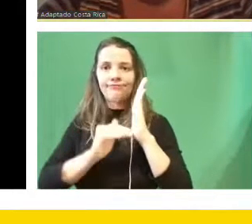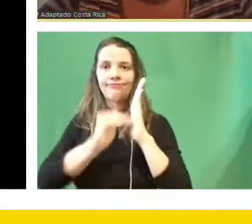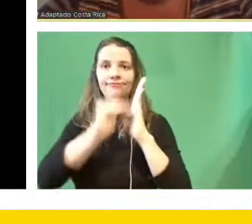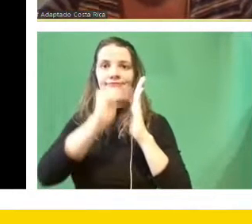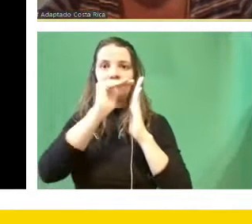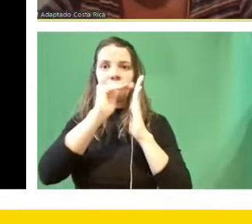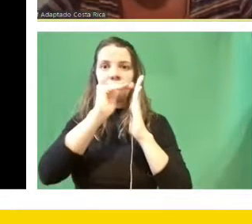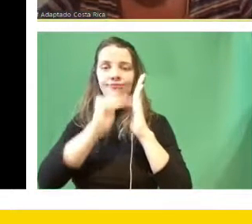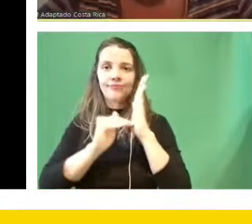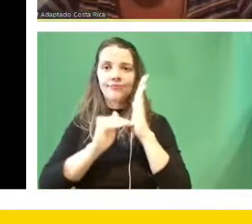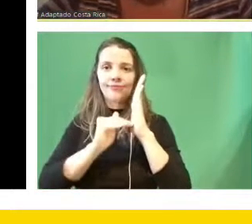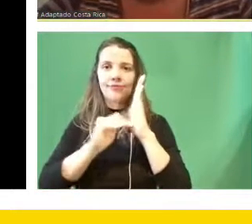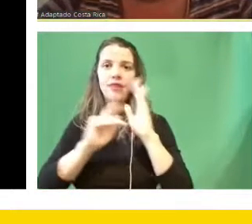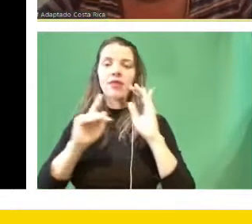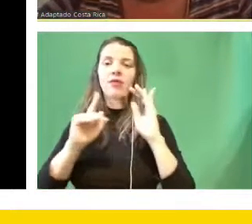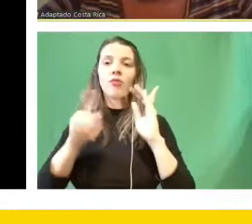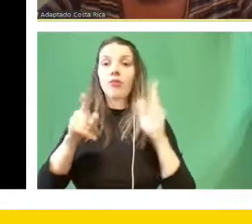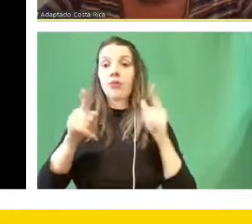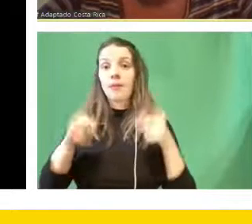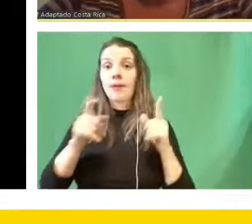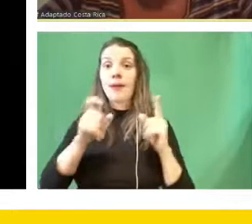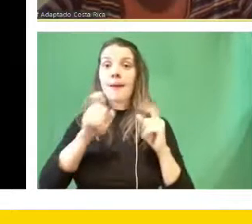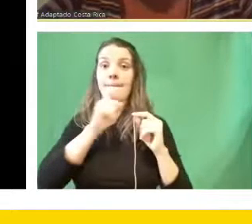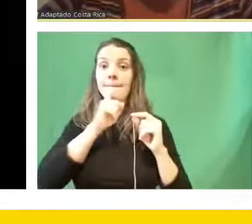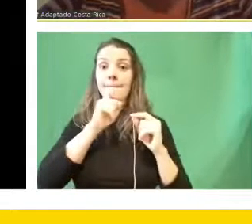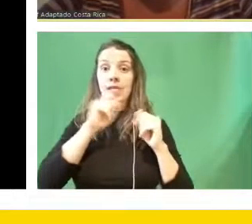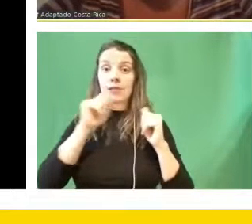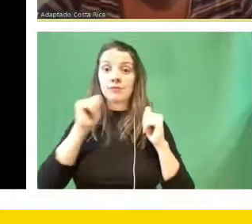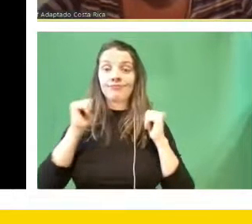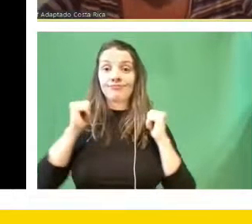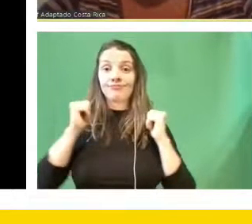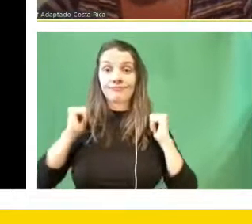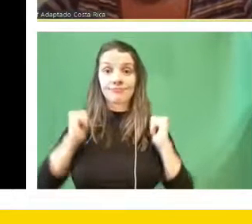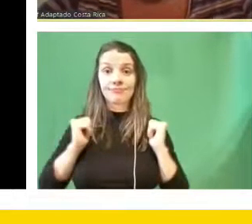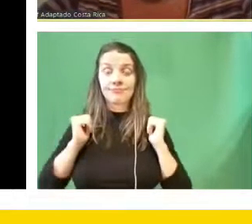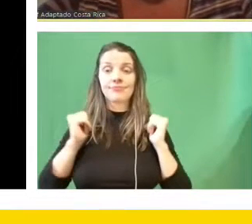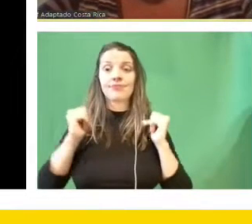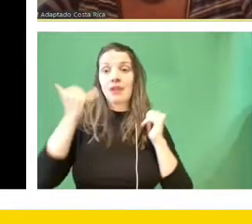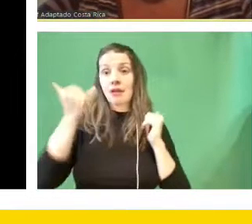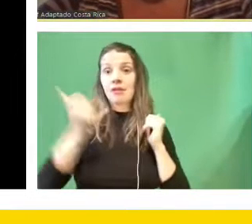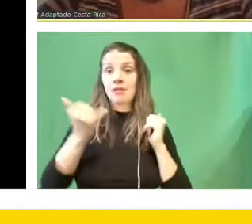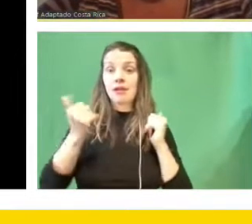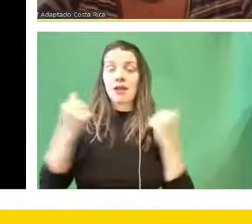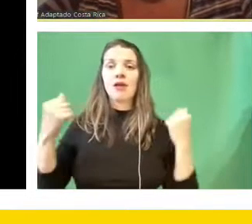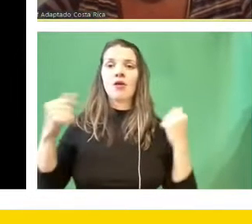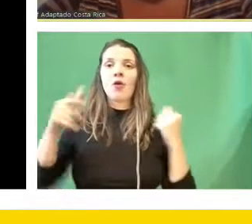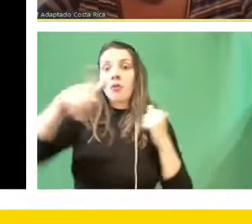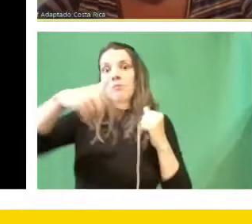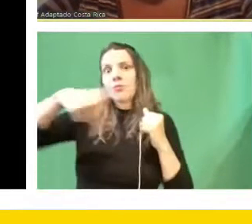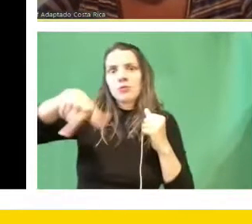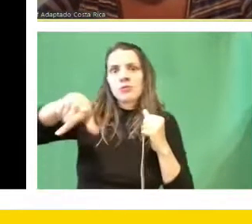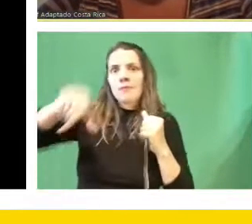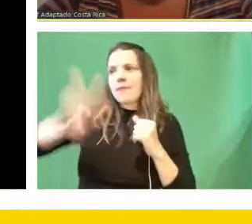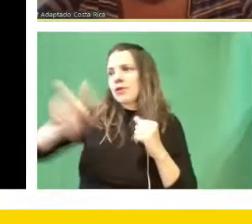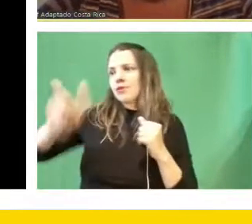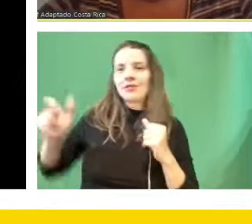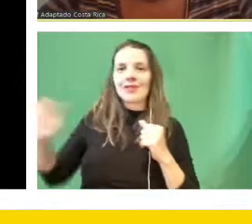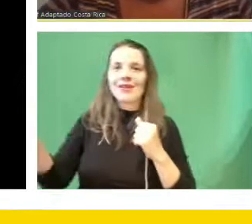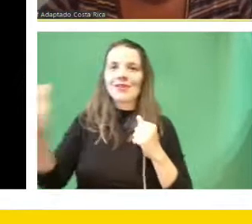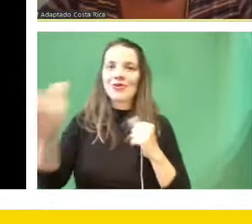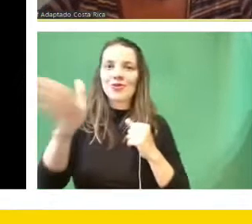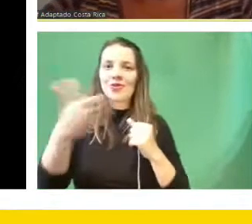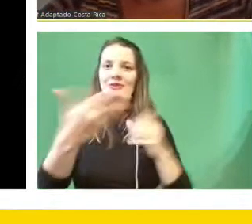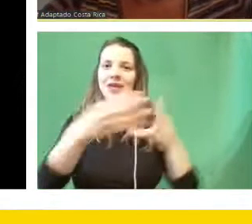personas puedan ir y disfrutar de un día de playa con total y completa comodidad. Entonces,